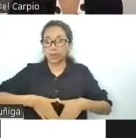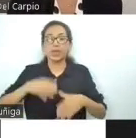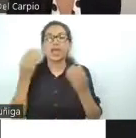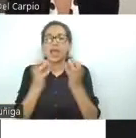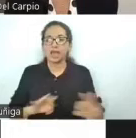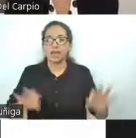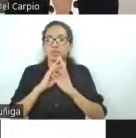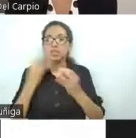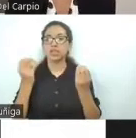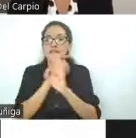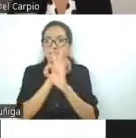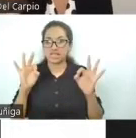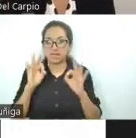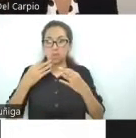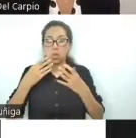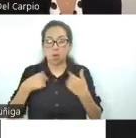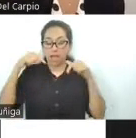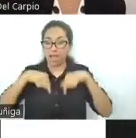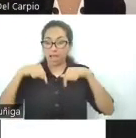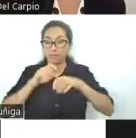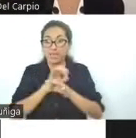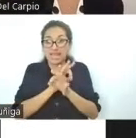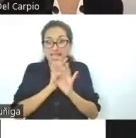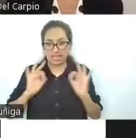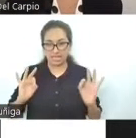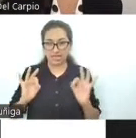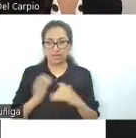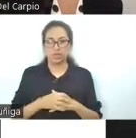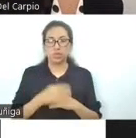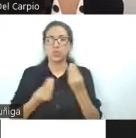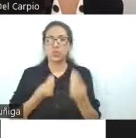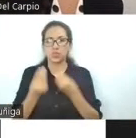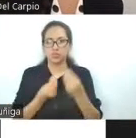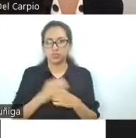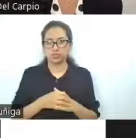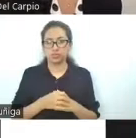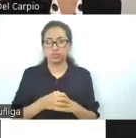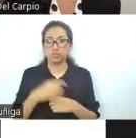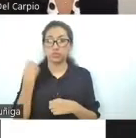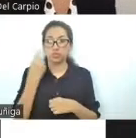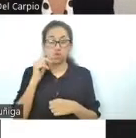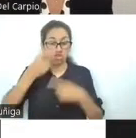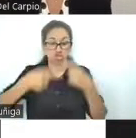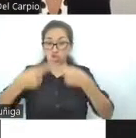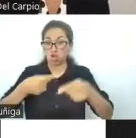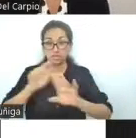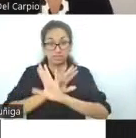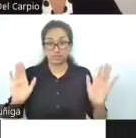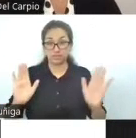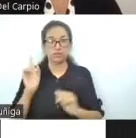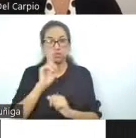tener en nuestra zona íntima. Y no solo implica la higiene que debemos tener a diario, los cuidados que debemos